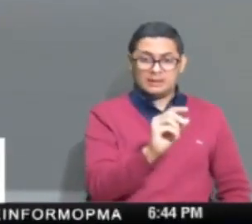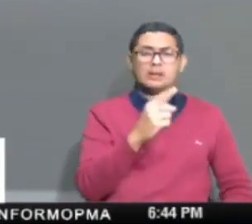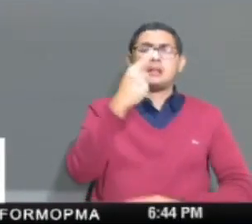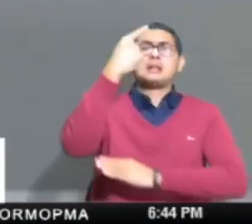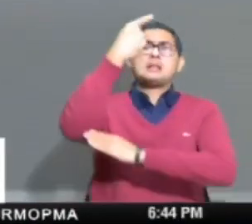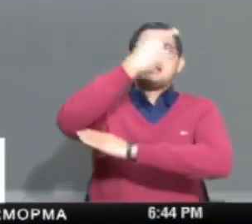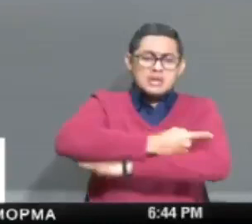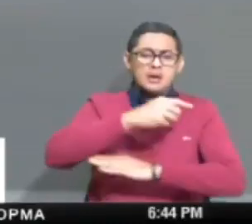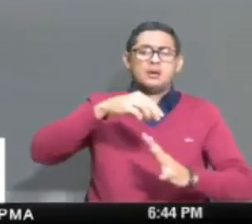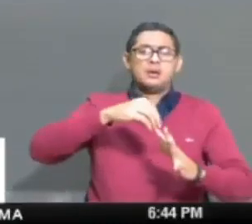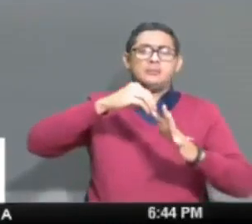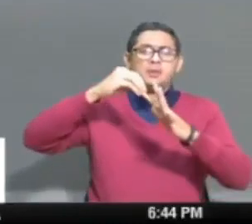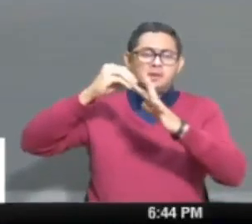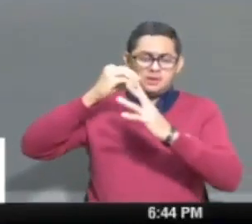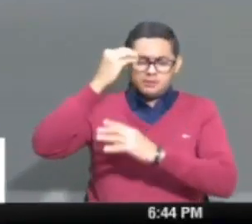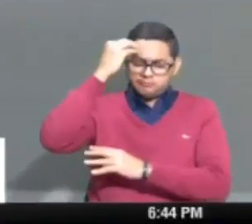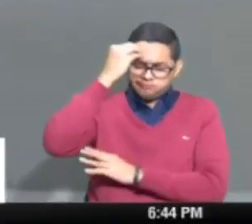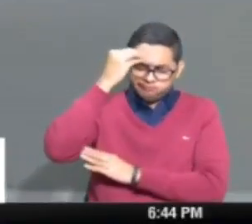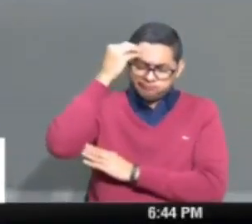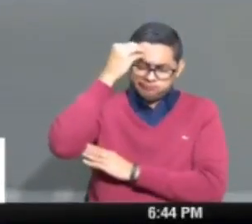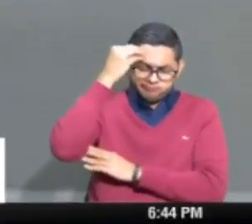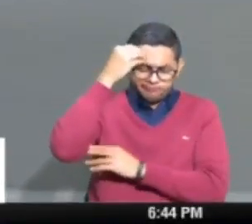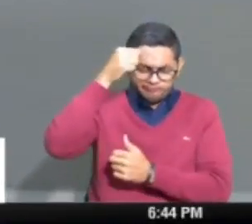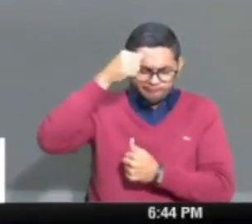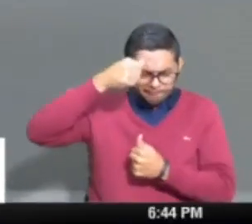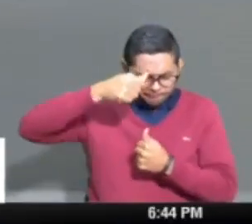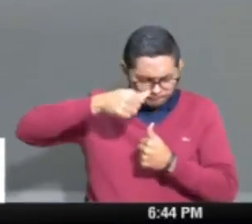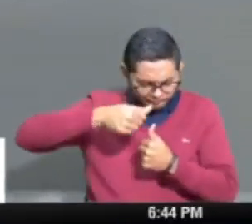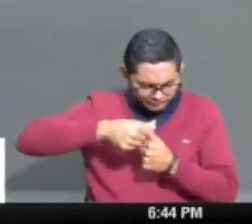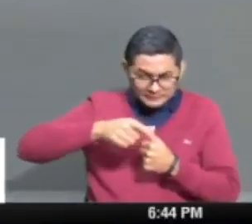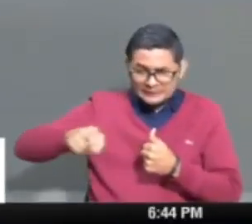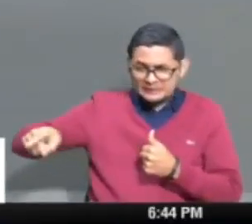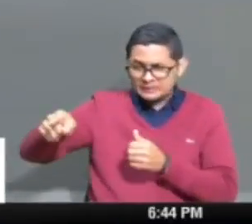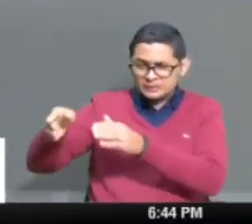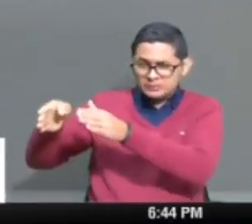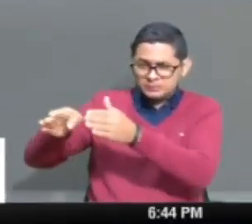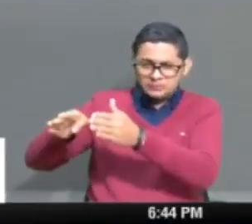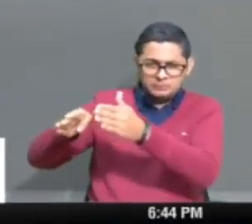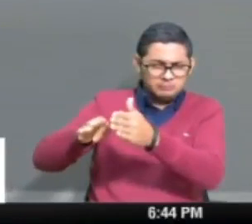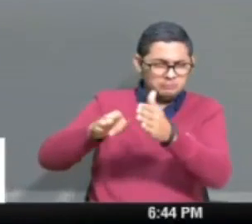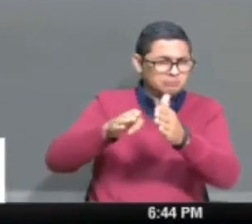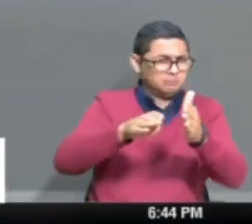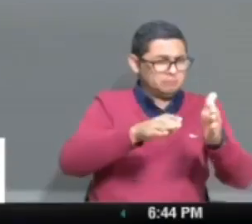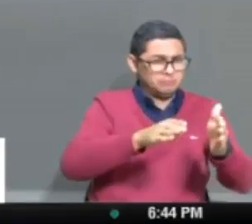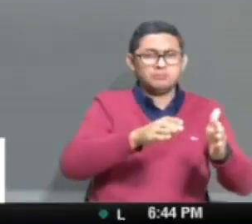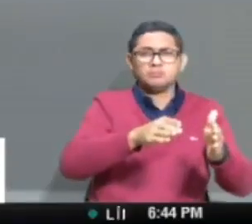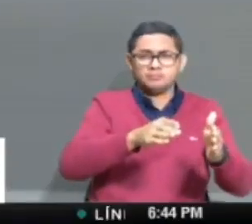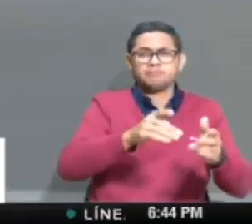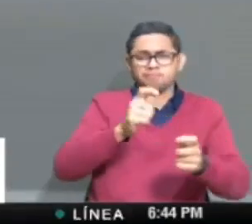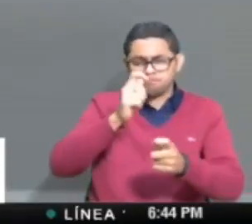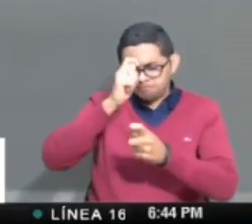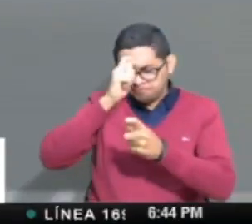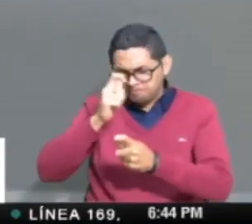nacional con el propósito de honrar la existencia truncada de los hijos de nuestra nación que no